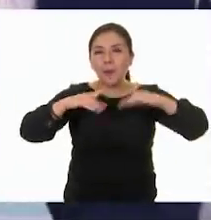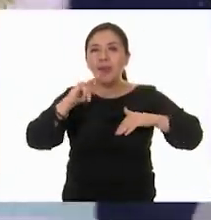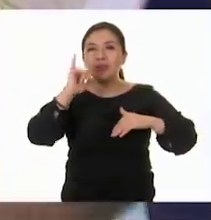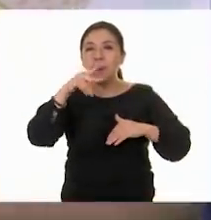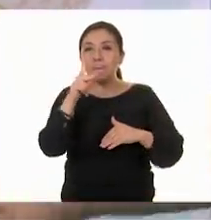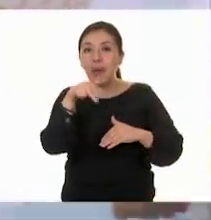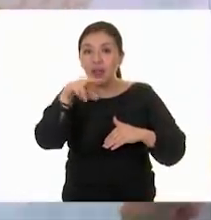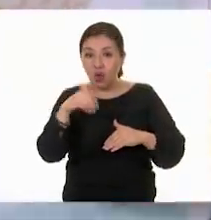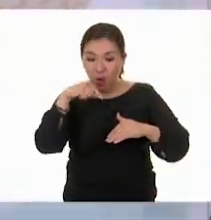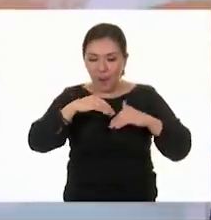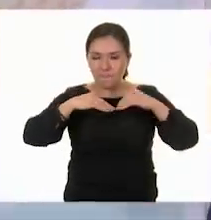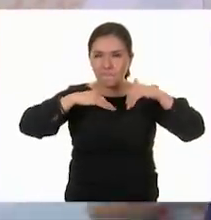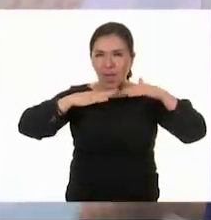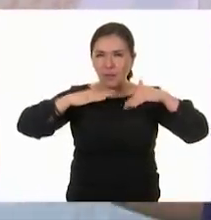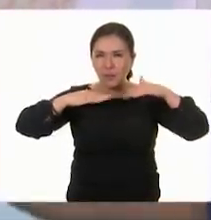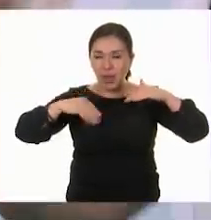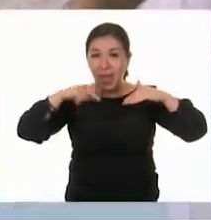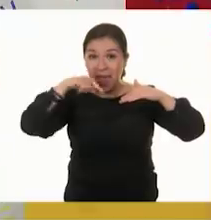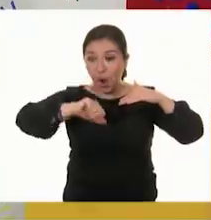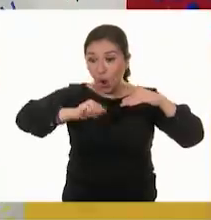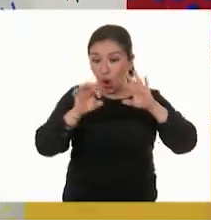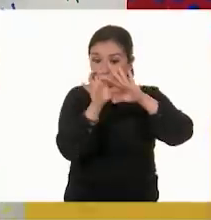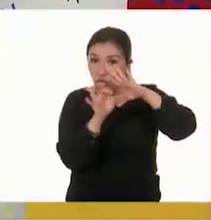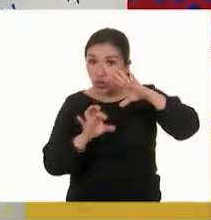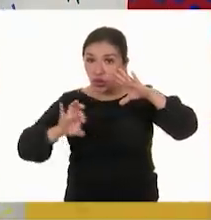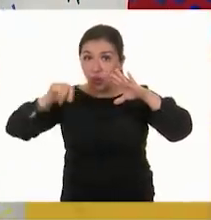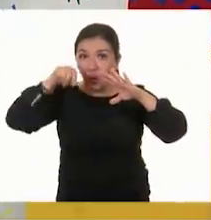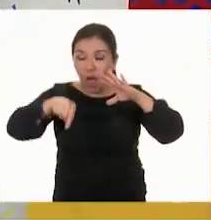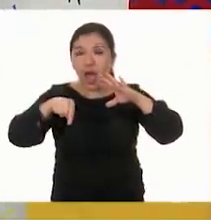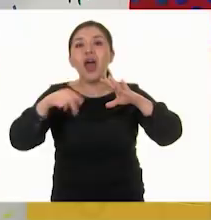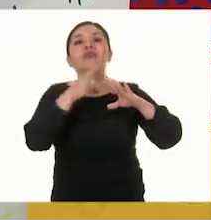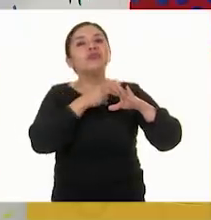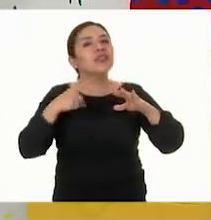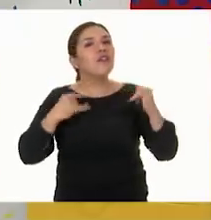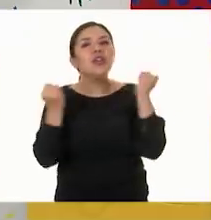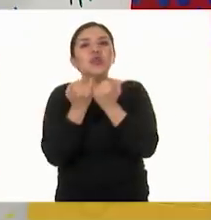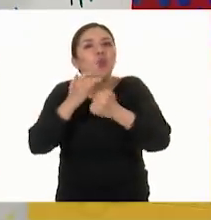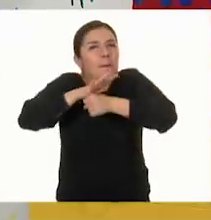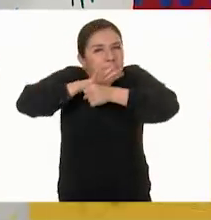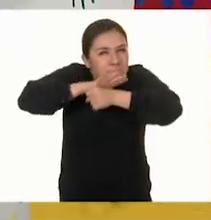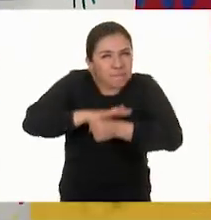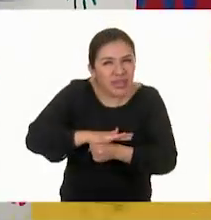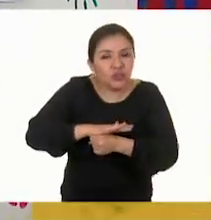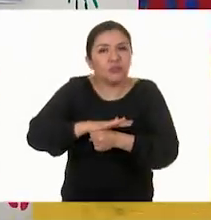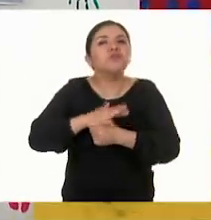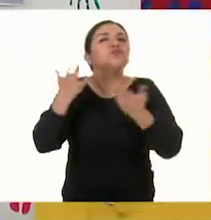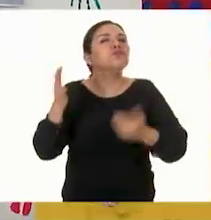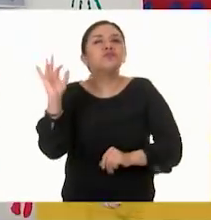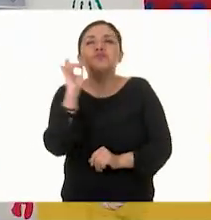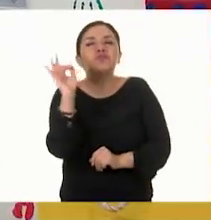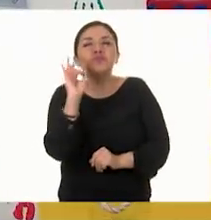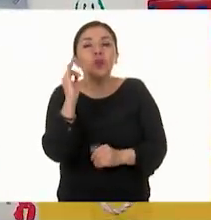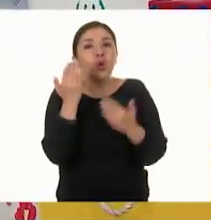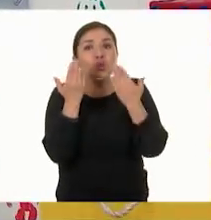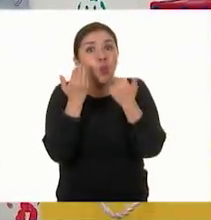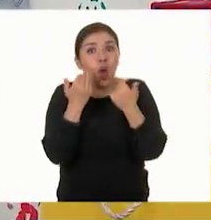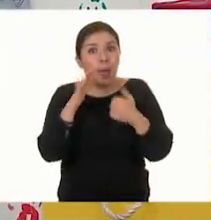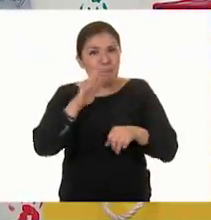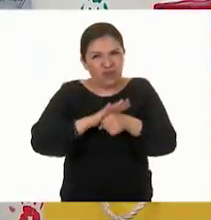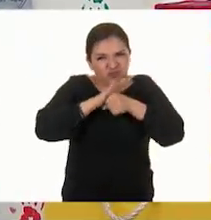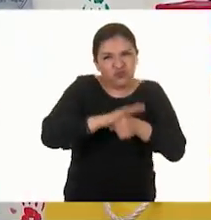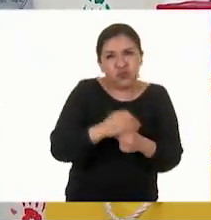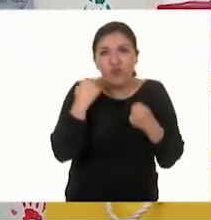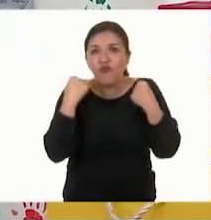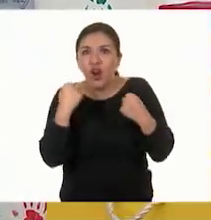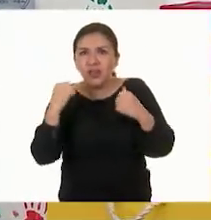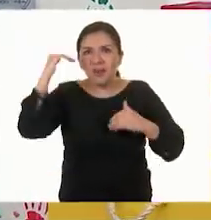tímpano y este nuevo conducto que vamos a ver tienen que hacer la misma presión. Ajá. ¿Qué pasa si uno pone más presión